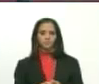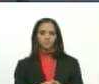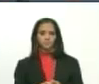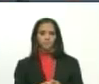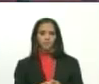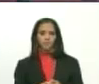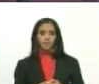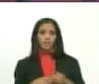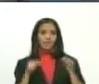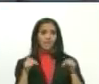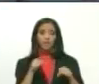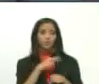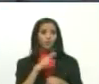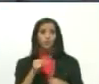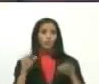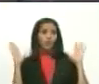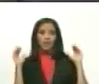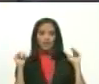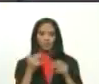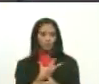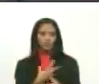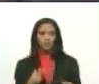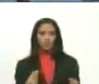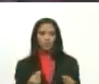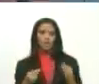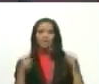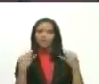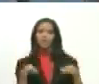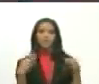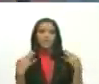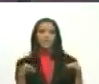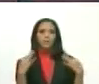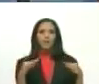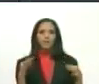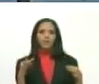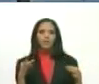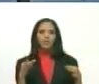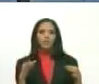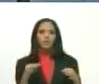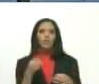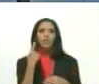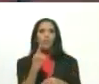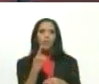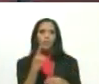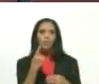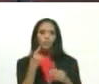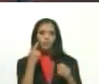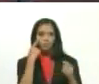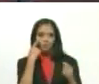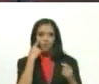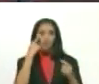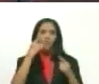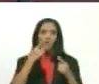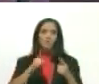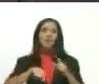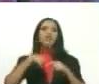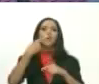Y esto no es una despedida, insisto, esto es simplemente un nos vemos en otro